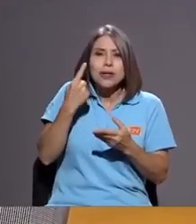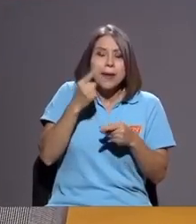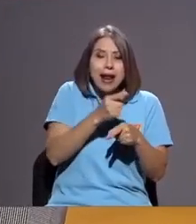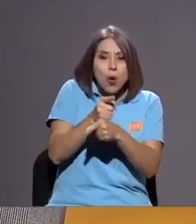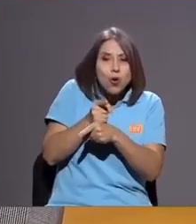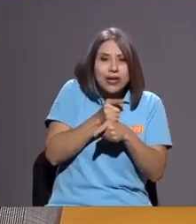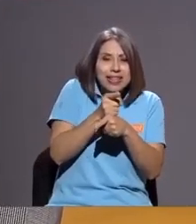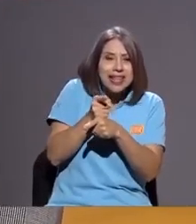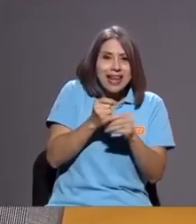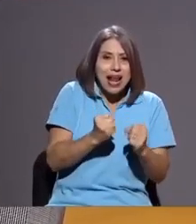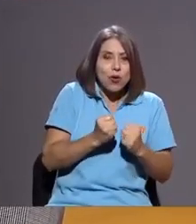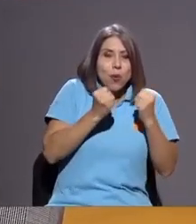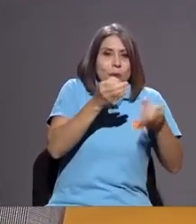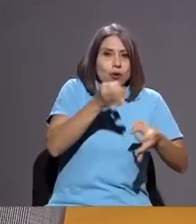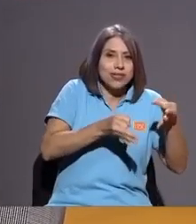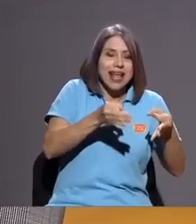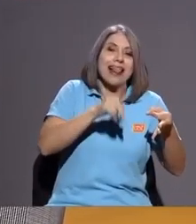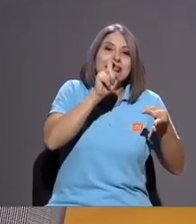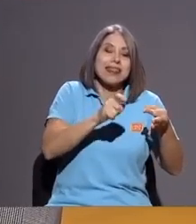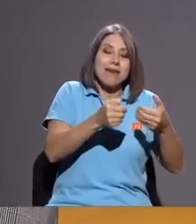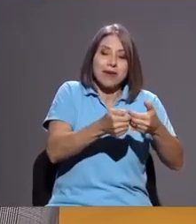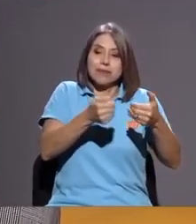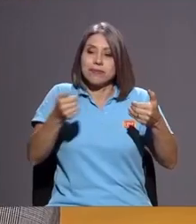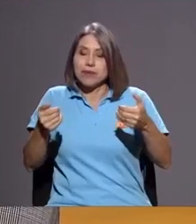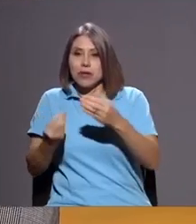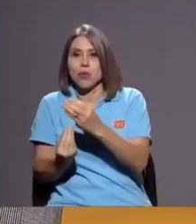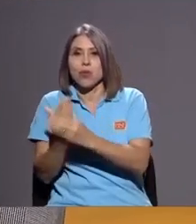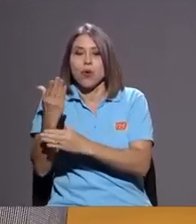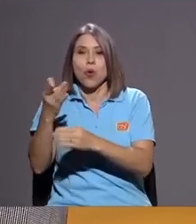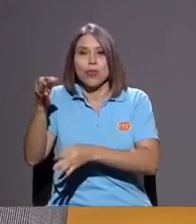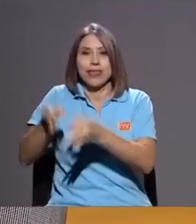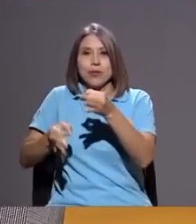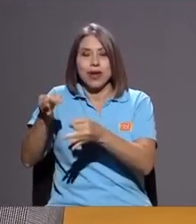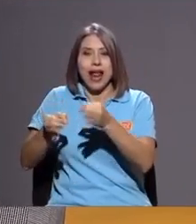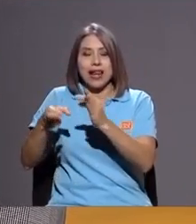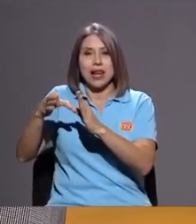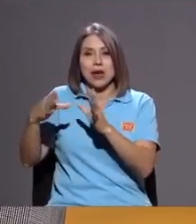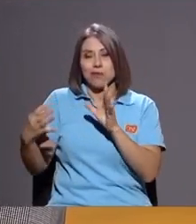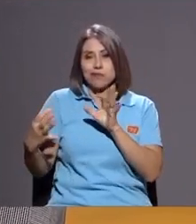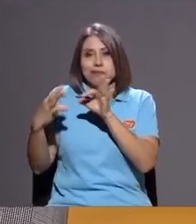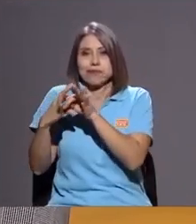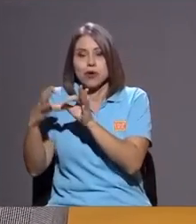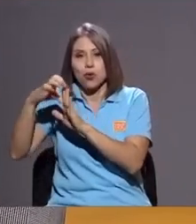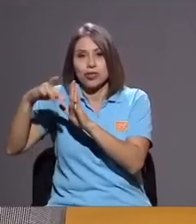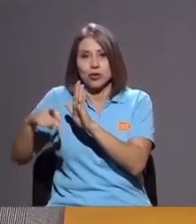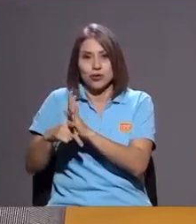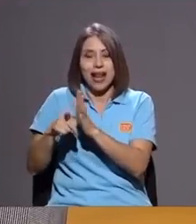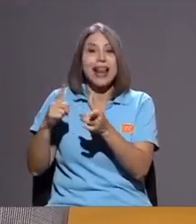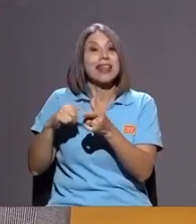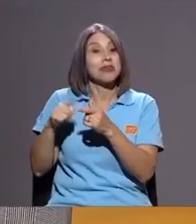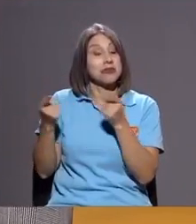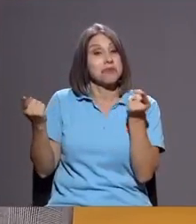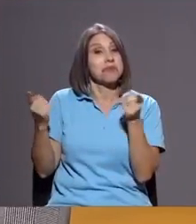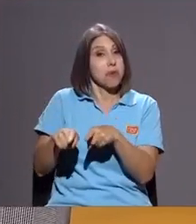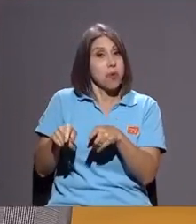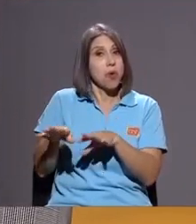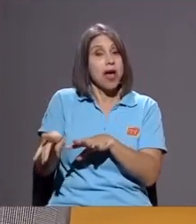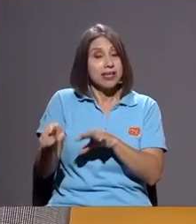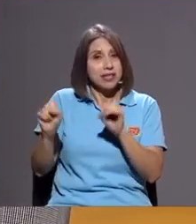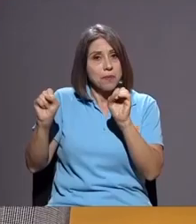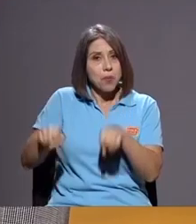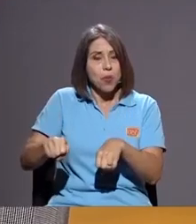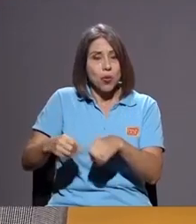creación de un tribunal constitucional. Y se dio la circunstancia histórica de que se